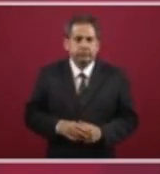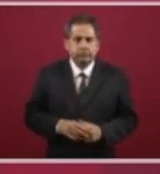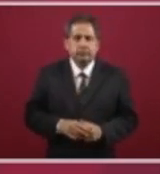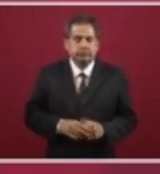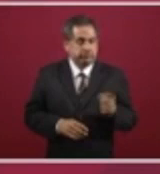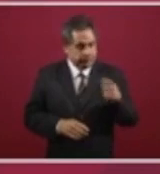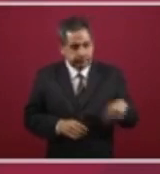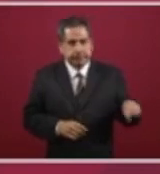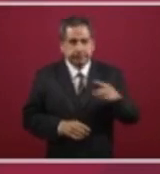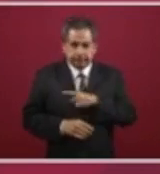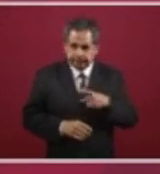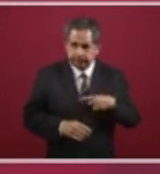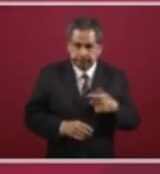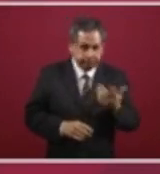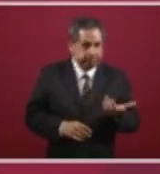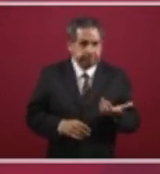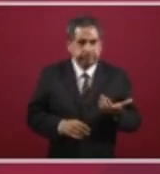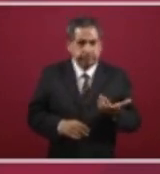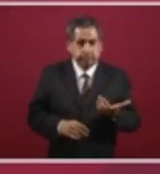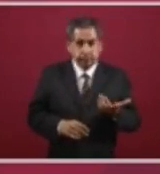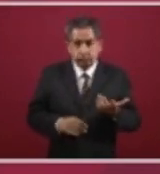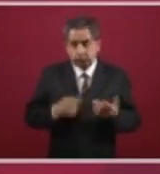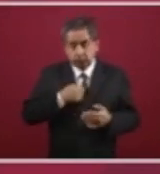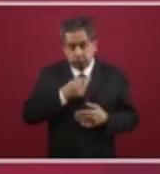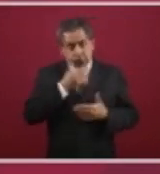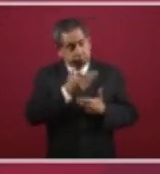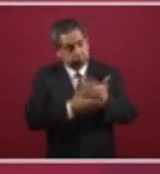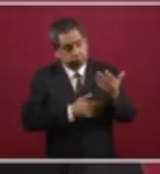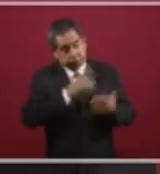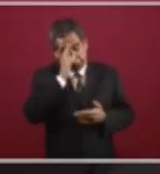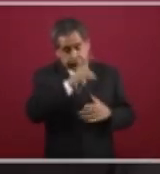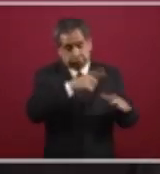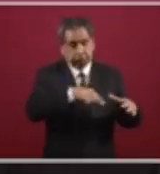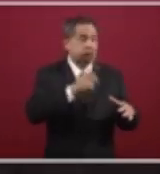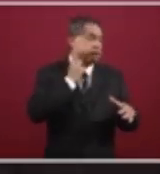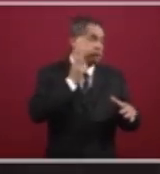Ellos deberían, lo comento con todo respeto,